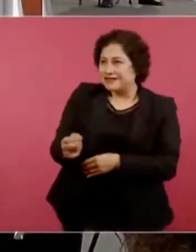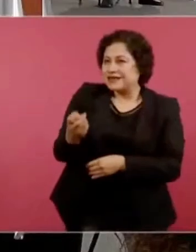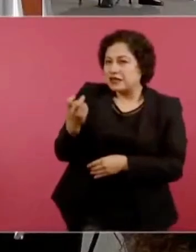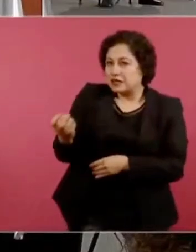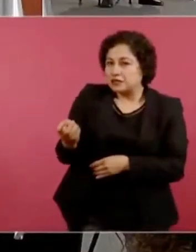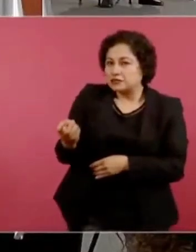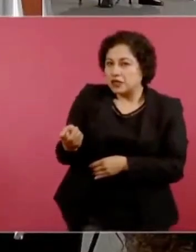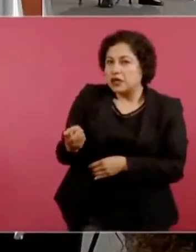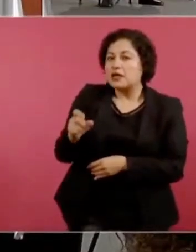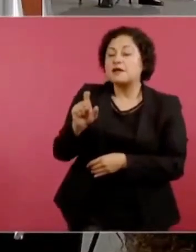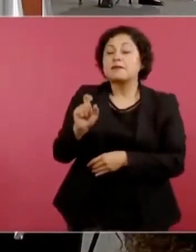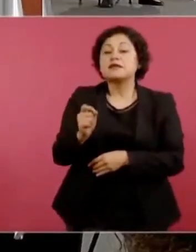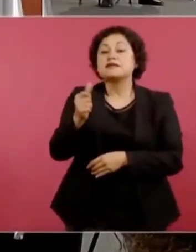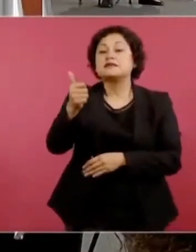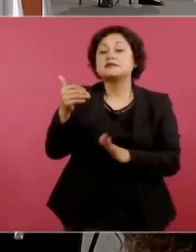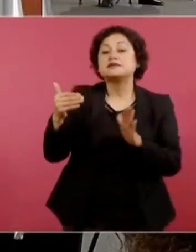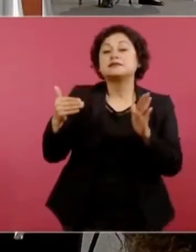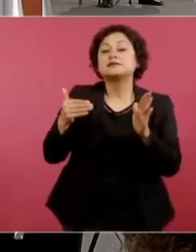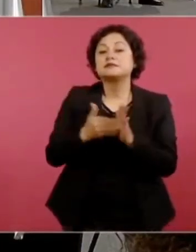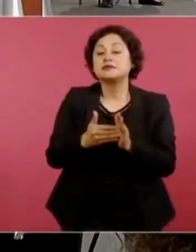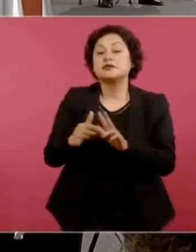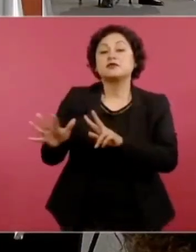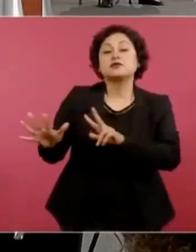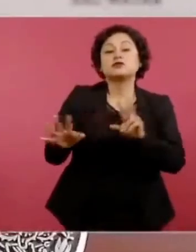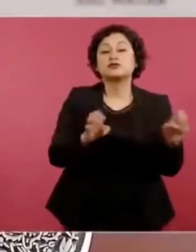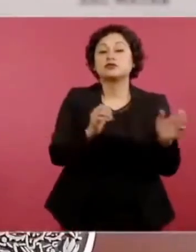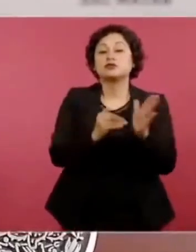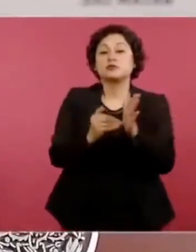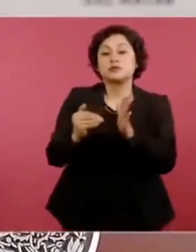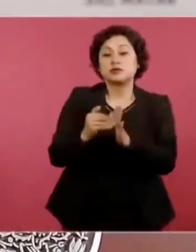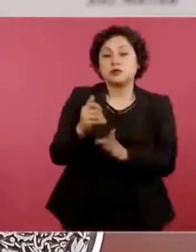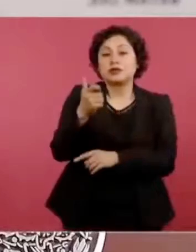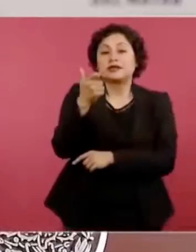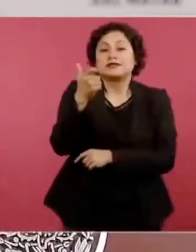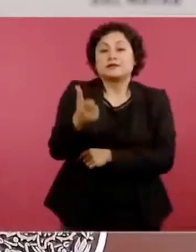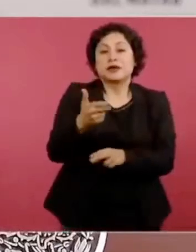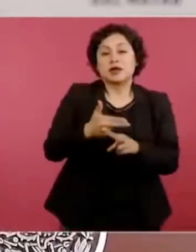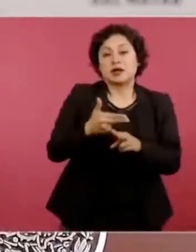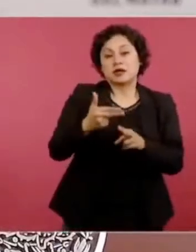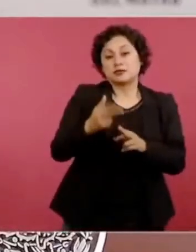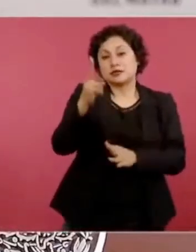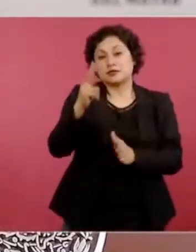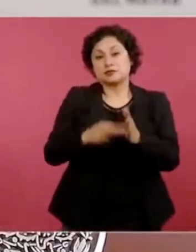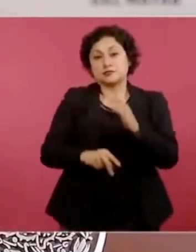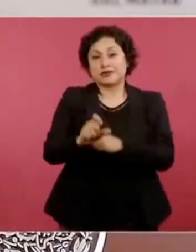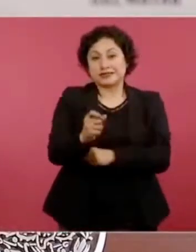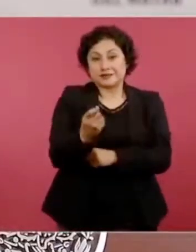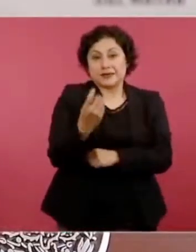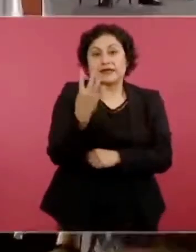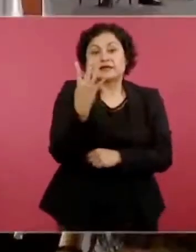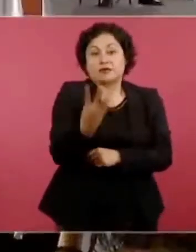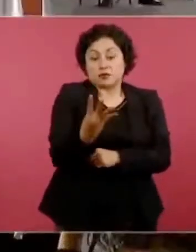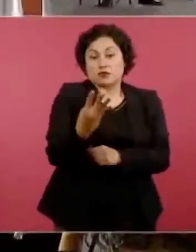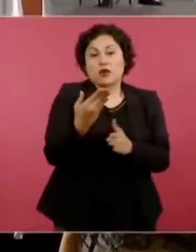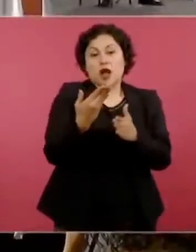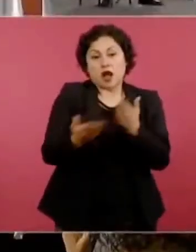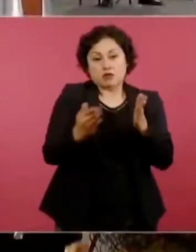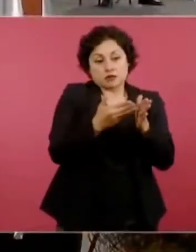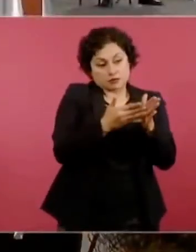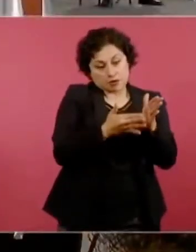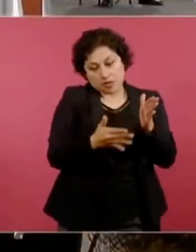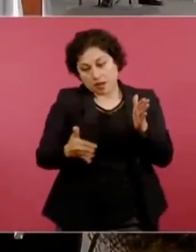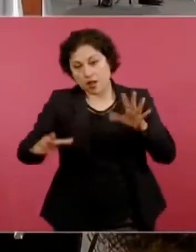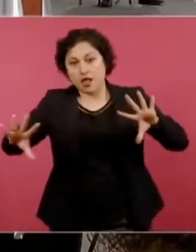2018. 26.800 millones de pesos al 2024. Sí. Y con actualizaciones a este año